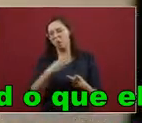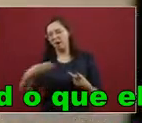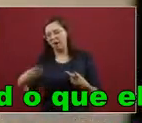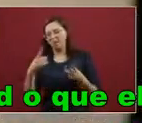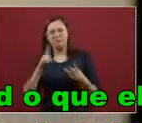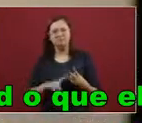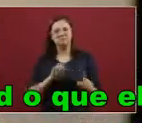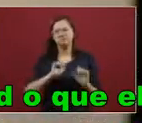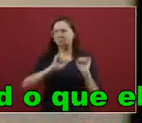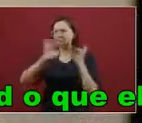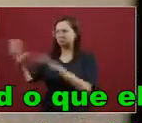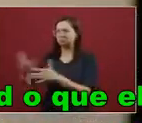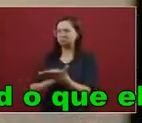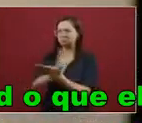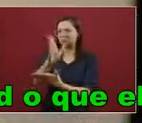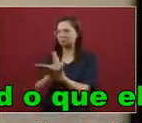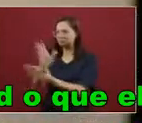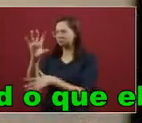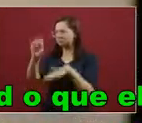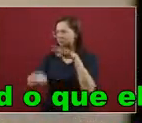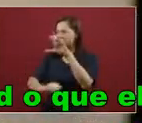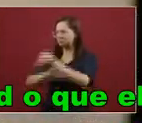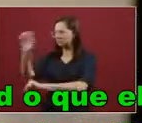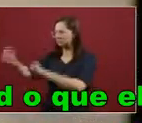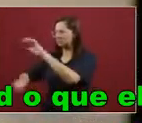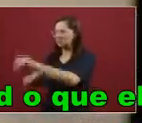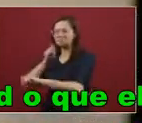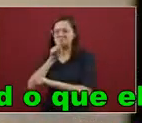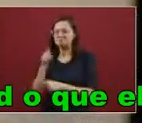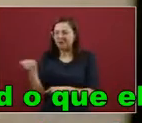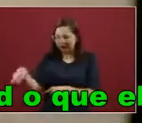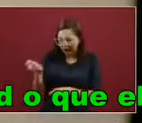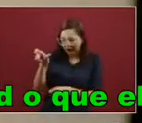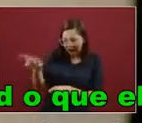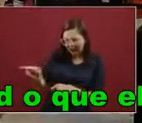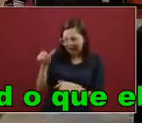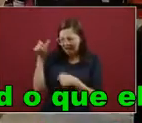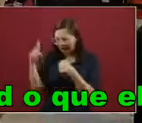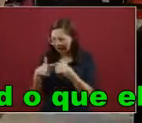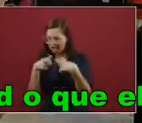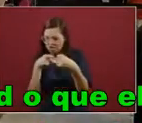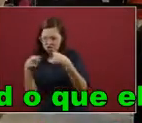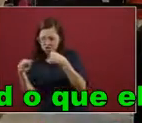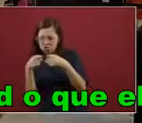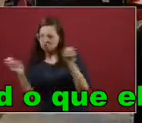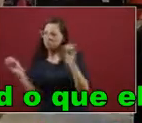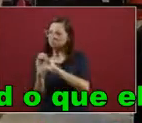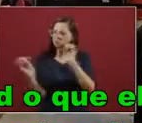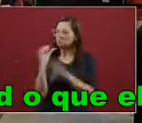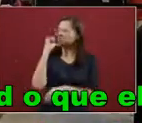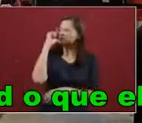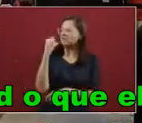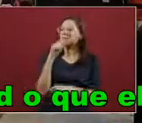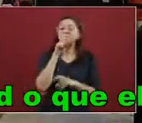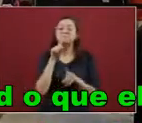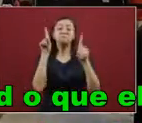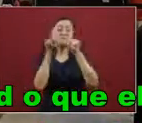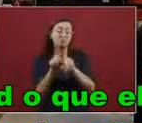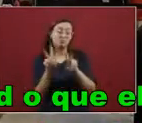sobre los miles de pesos que recibió televisa por publicidad cuando acallaron la